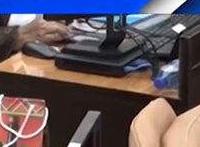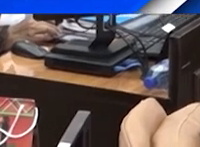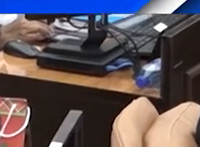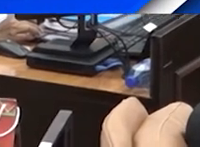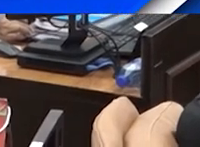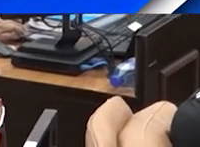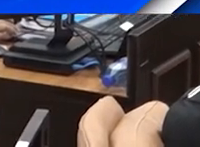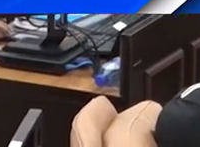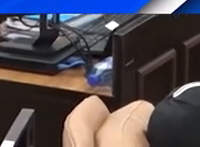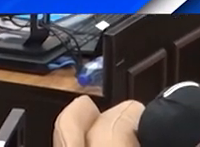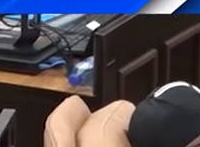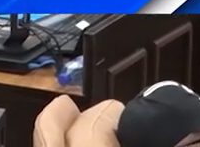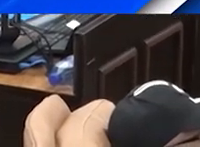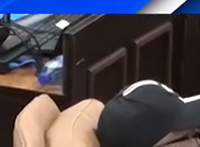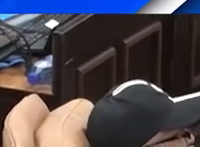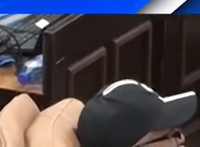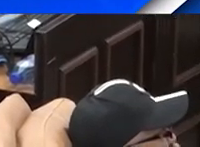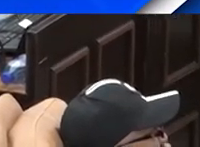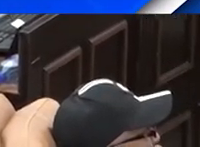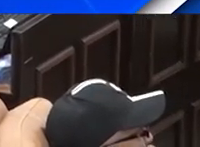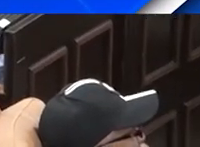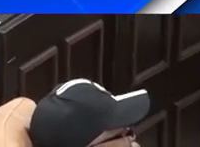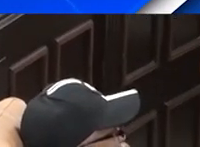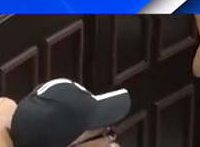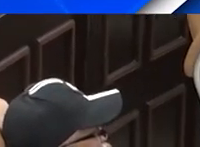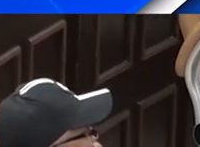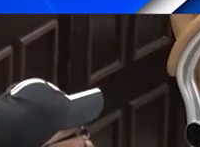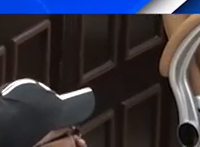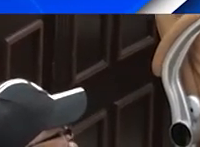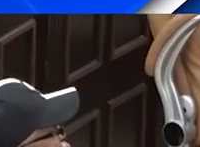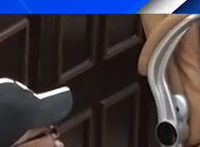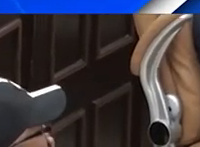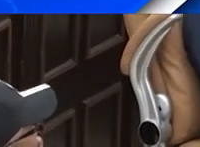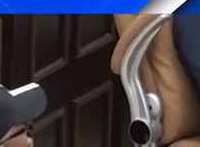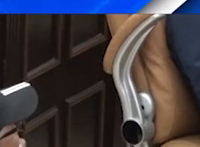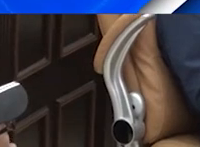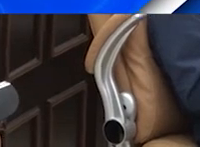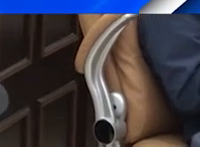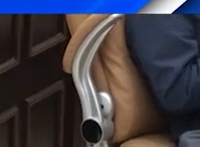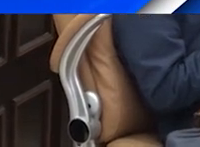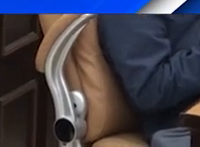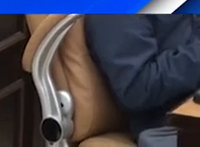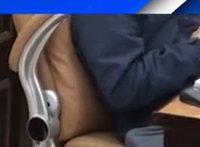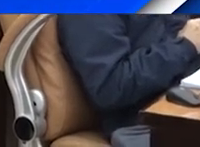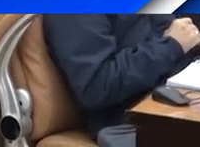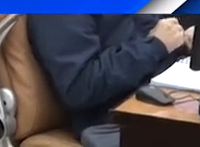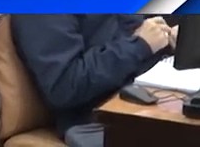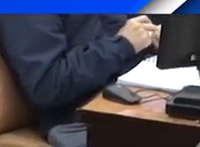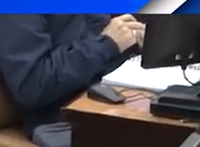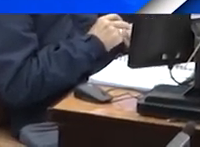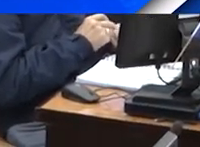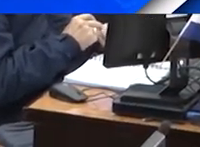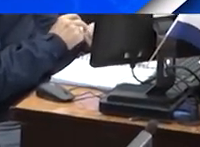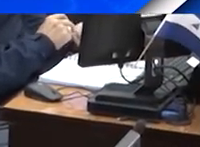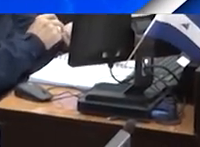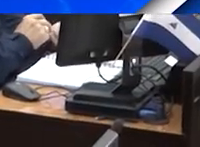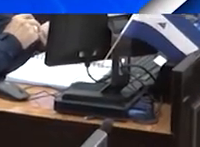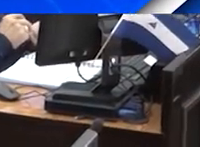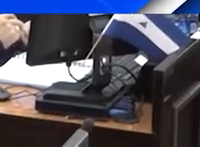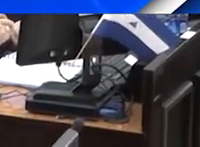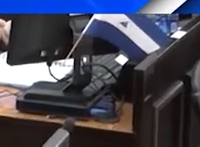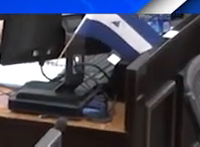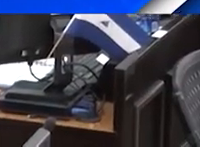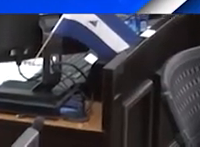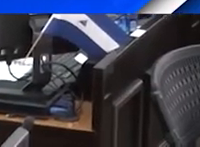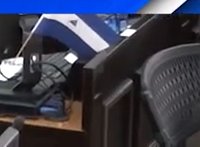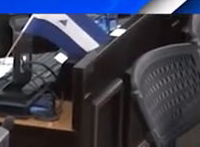en relación a la materia, las cuales fueron sometidas al proceso de depuración por la Comisión de la Paz, Defensa, Gobernación y